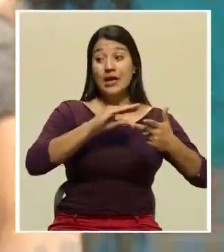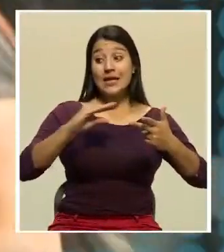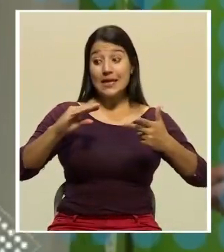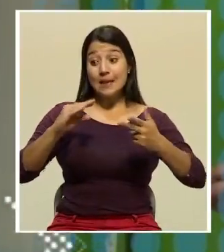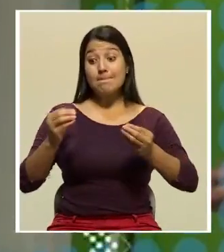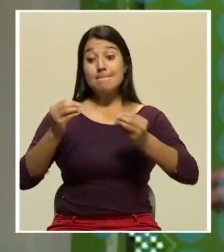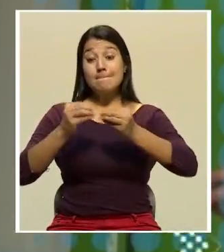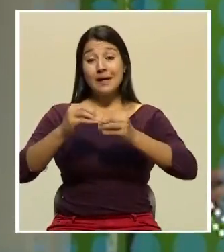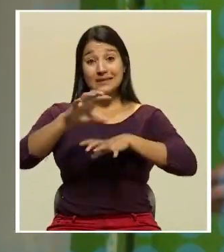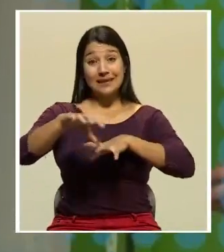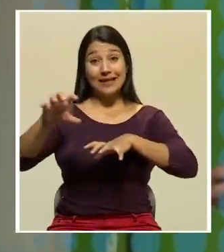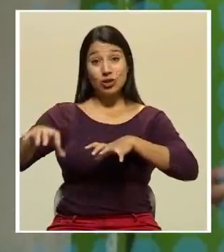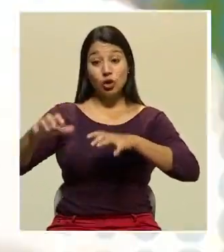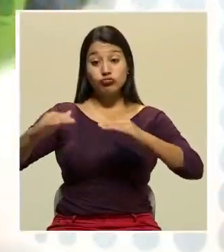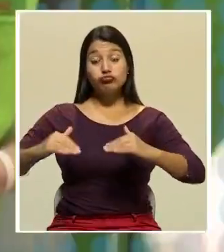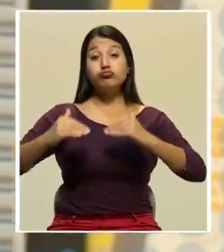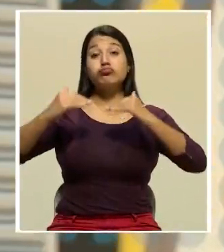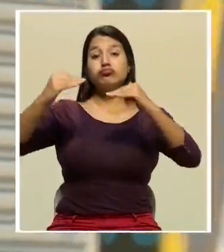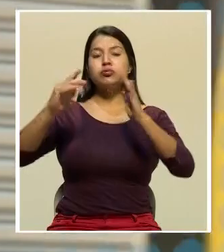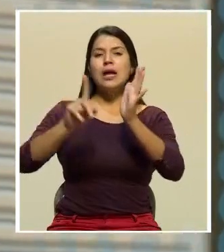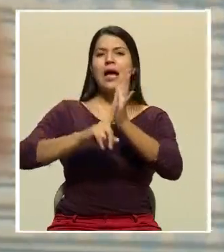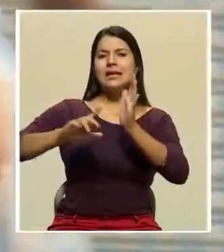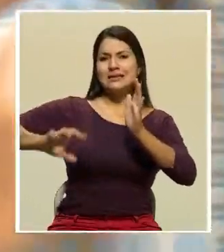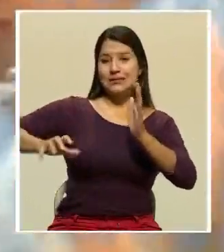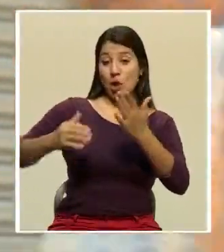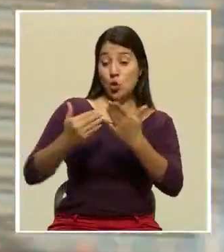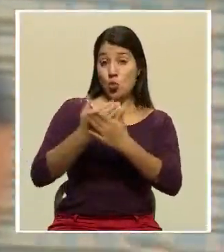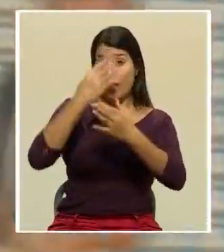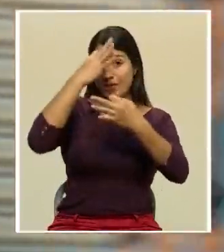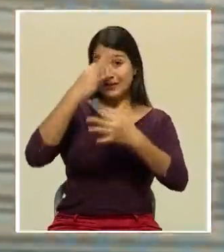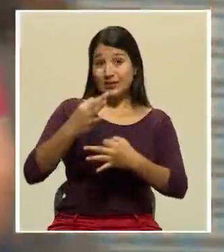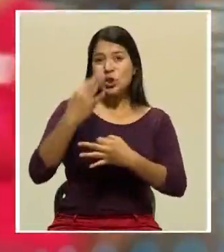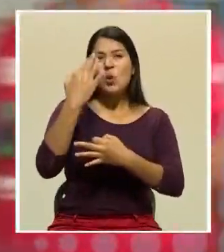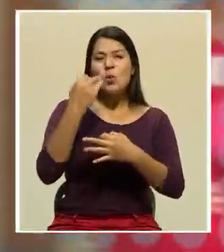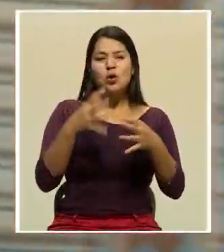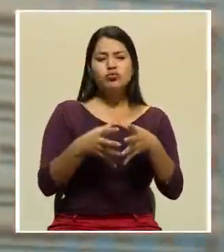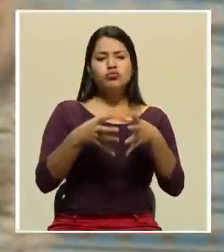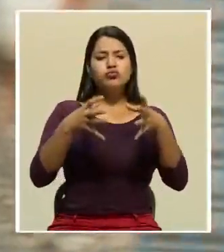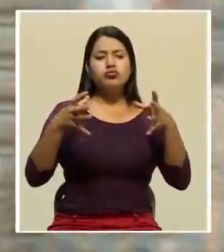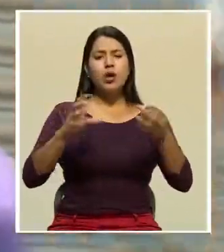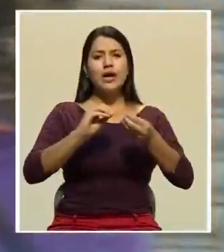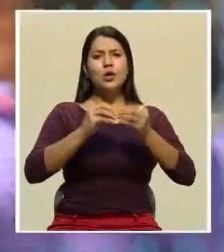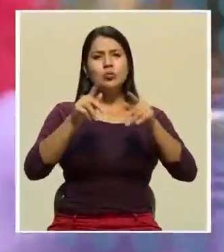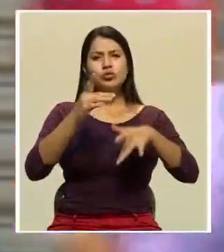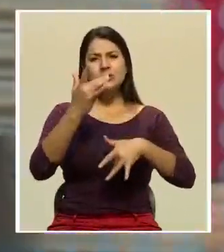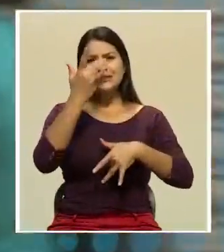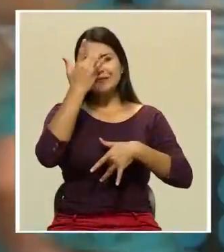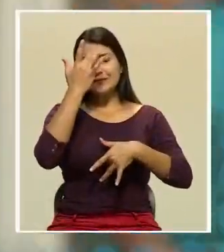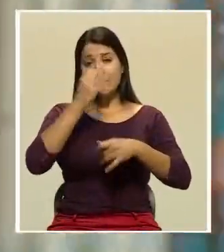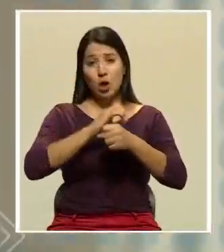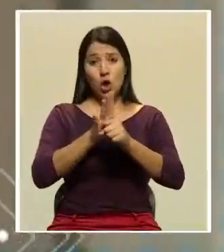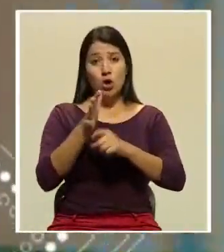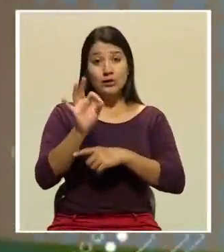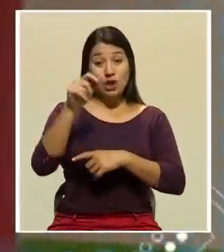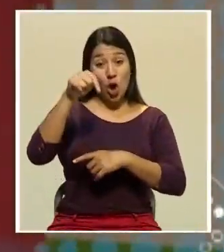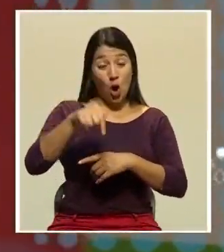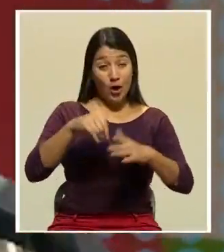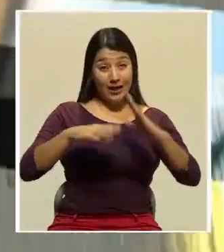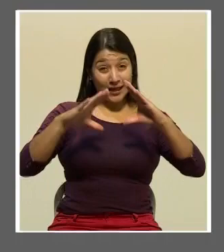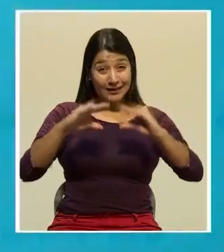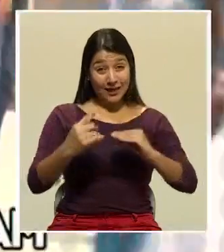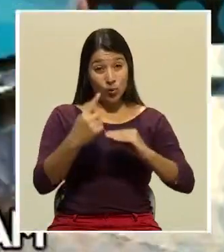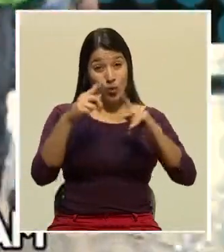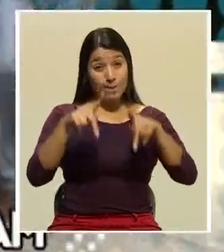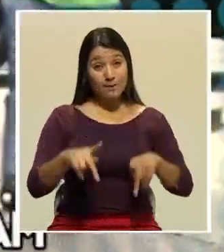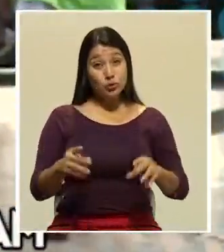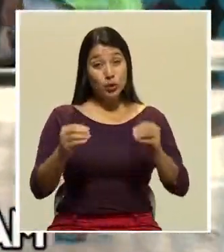parte de las medidas que el gobierno tomó ante el incremento de casos por COVID-19. Esta tarde se registró un nuevo fallecimiento.